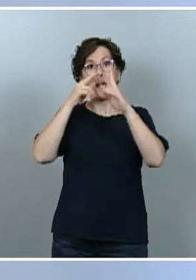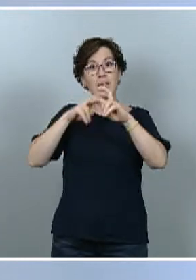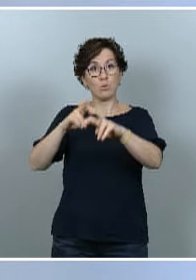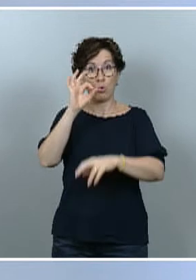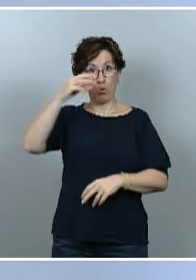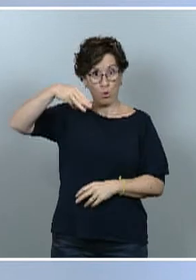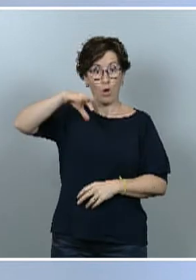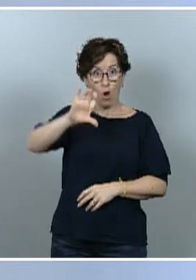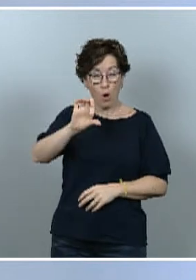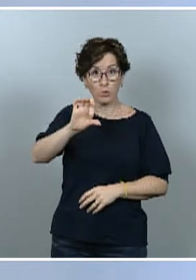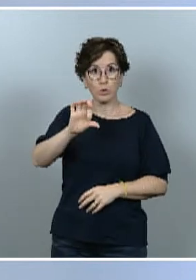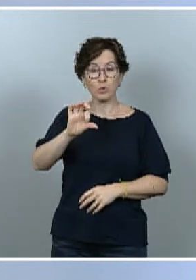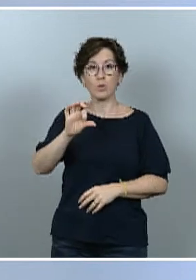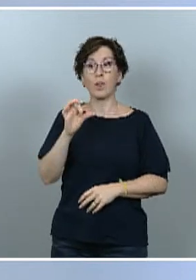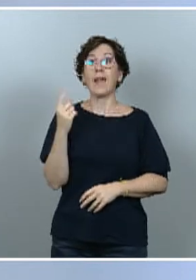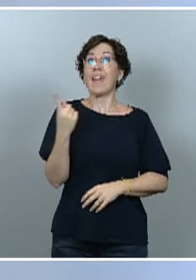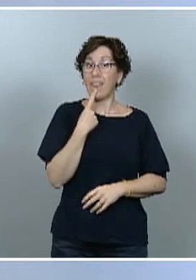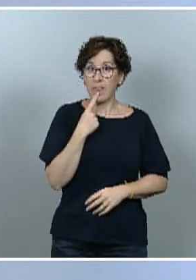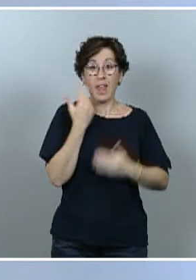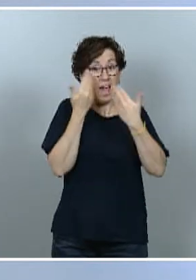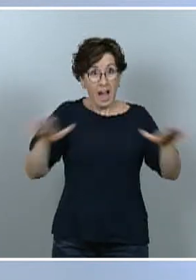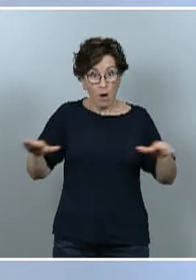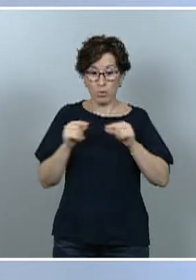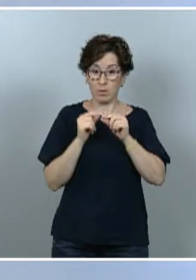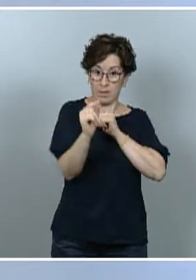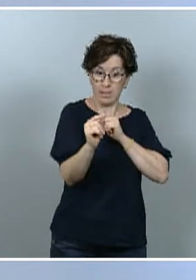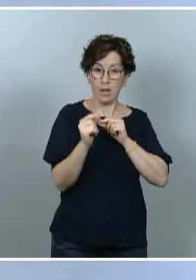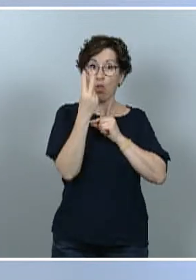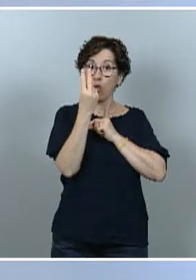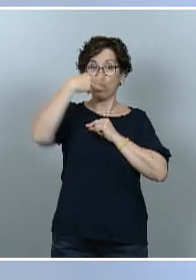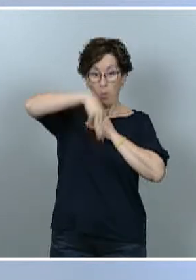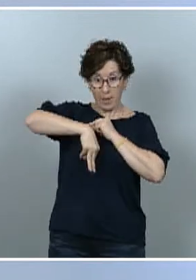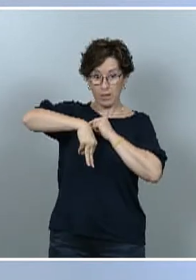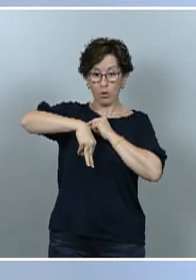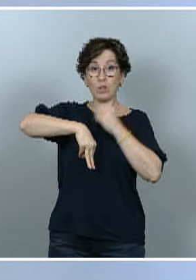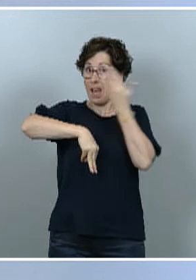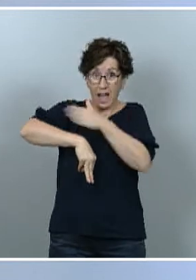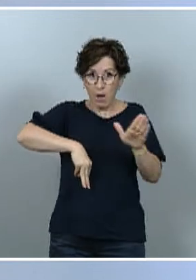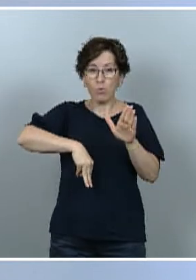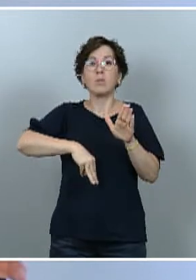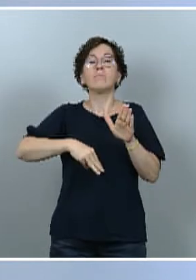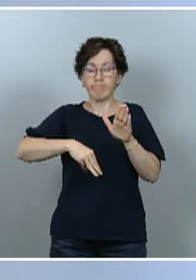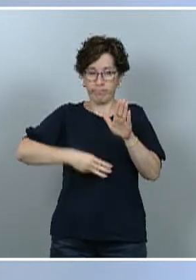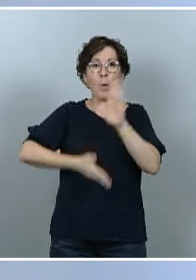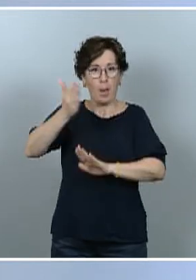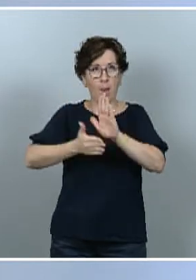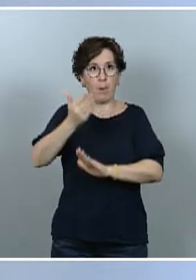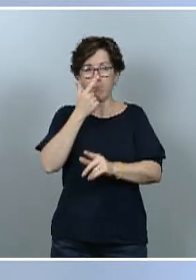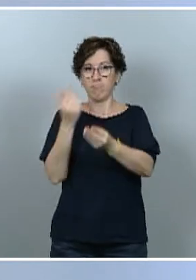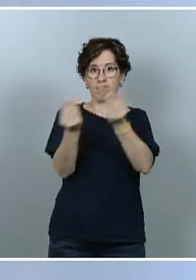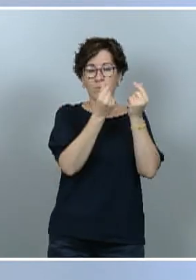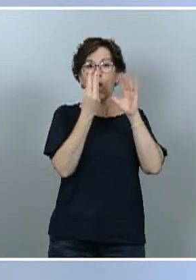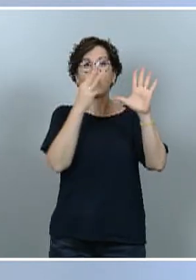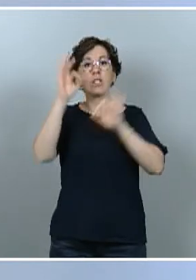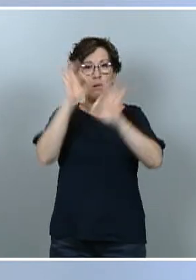Con la distancia interpersonal de 2 metros prevenimos el 80% de contagios. Fíjense ustedes si es importante mantener